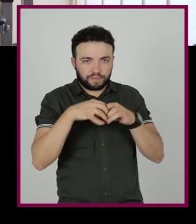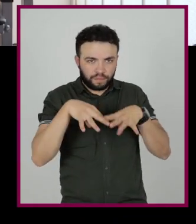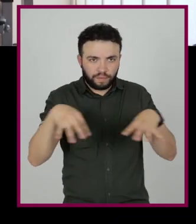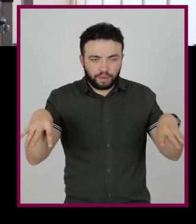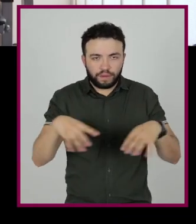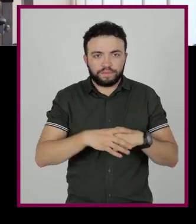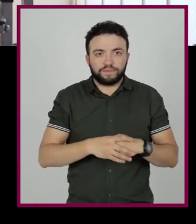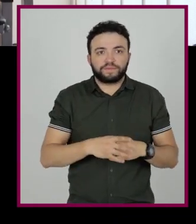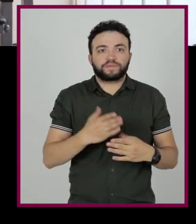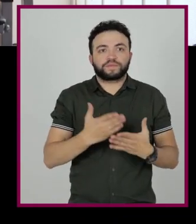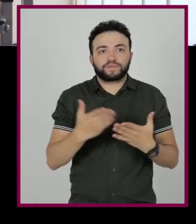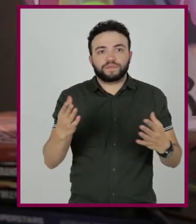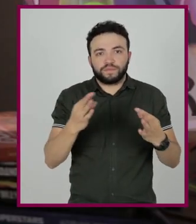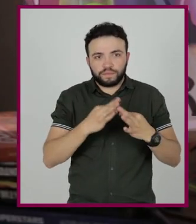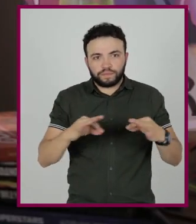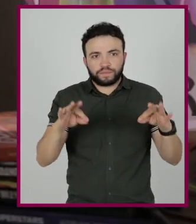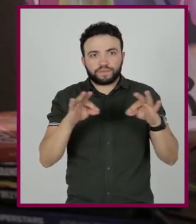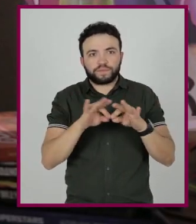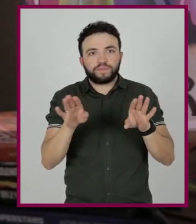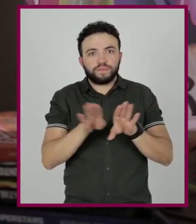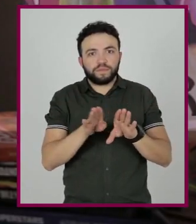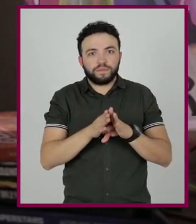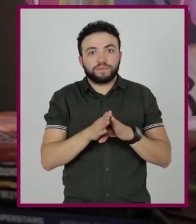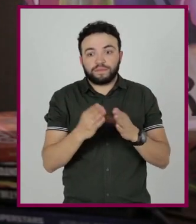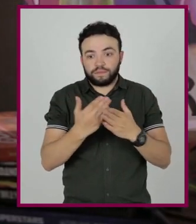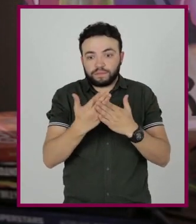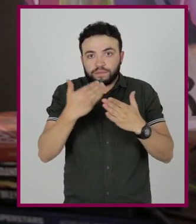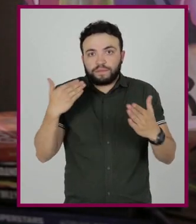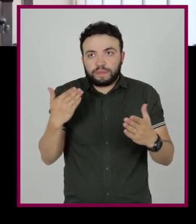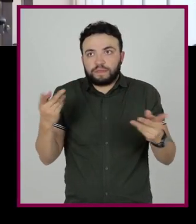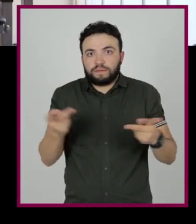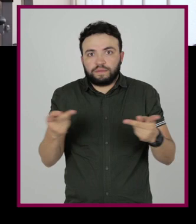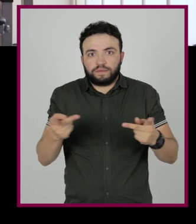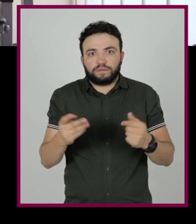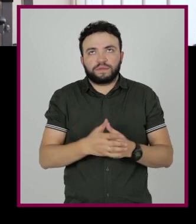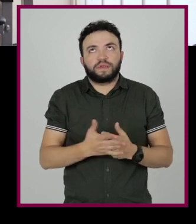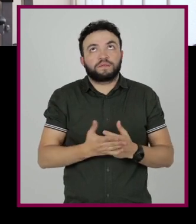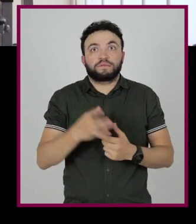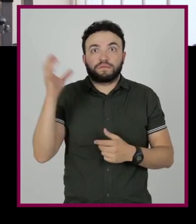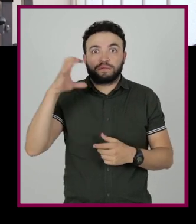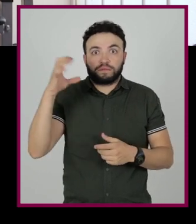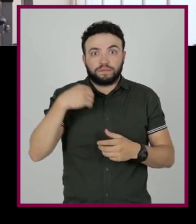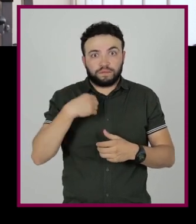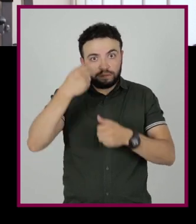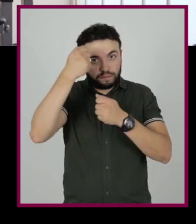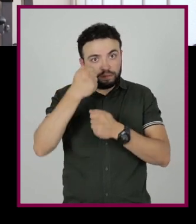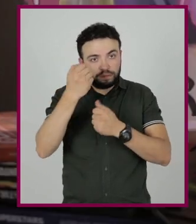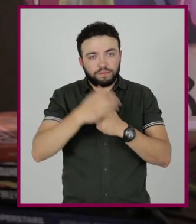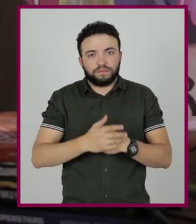Ahora hablaremos de lo importante que es prevenir. ¿Salir con un paraguas? No.